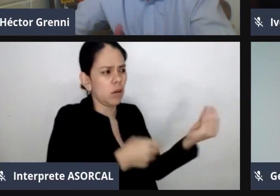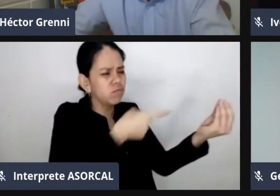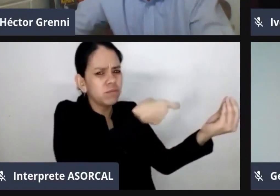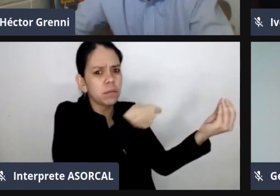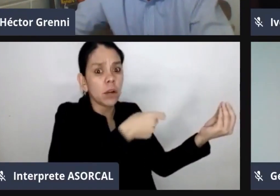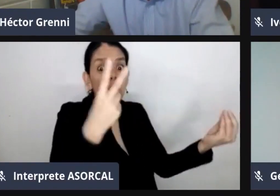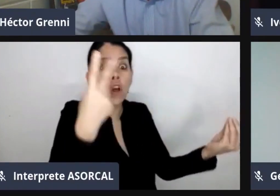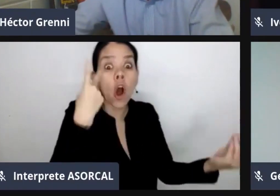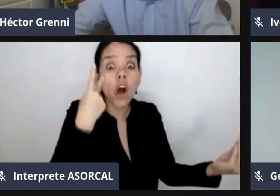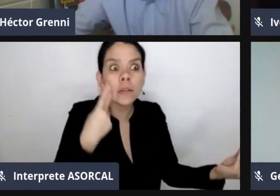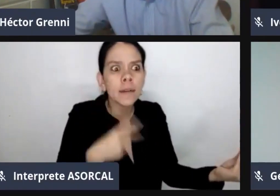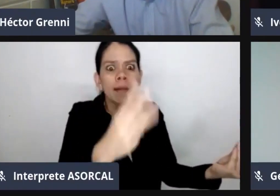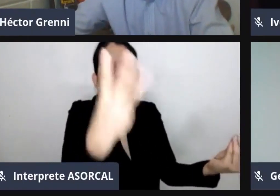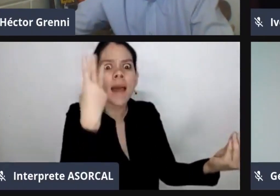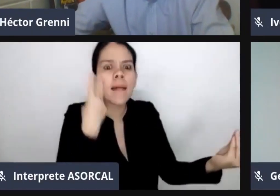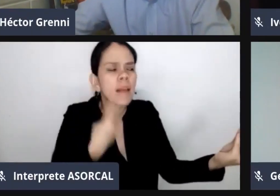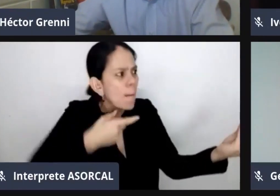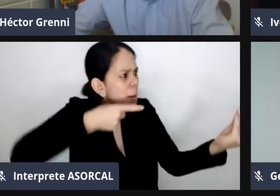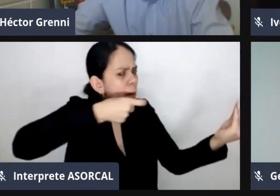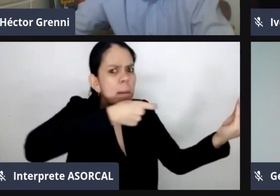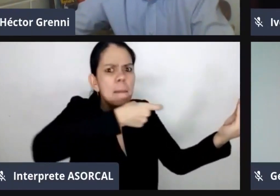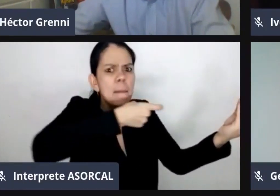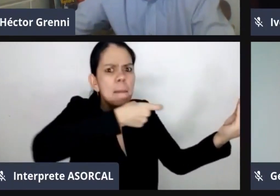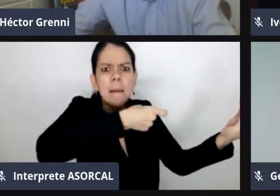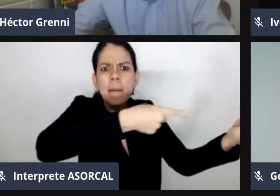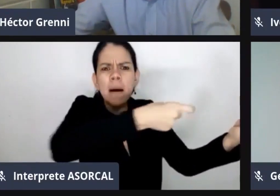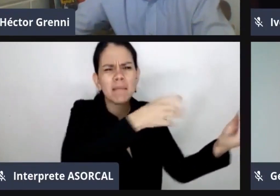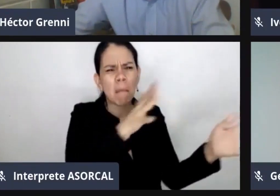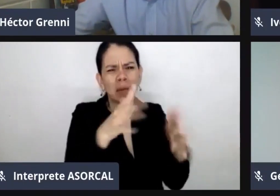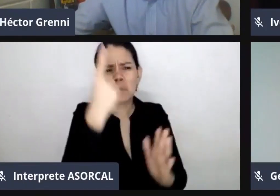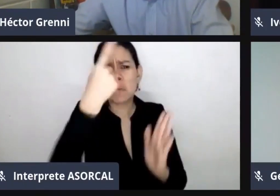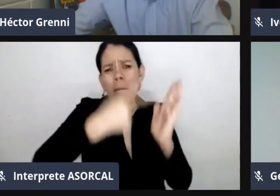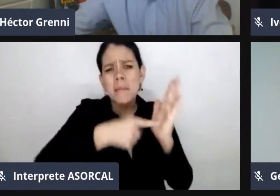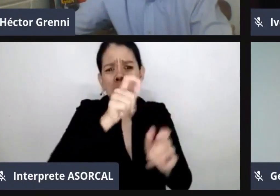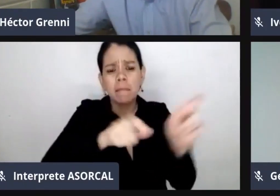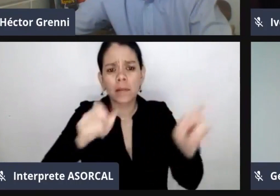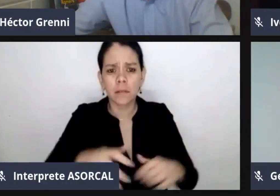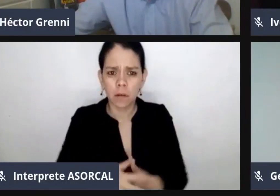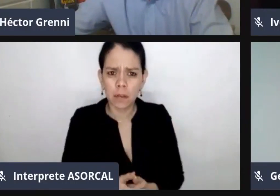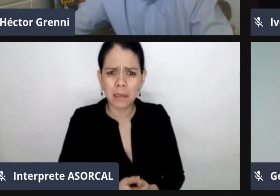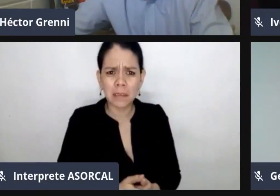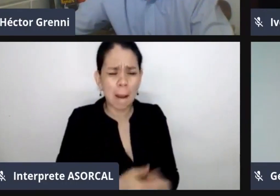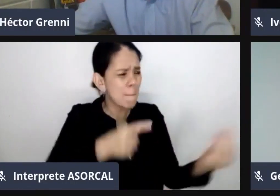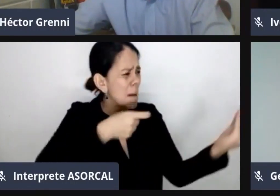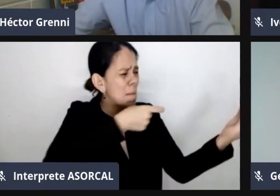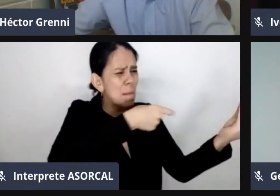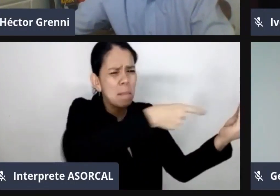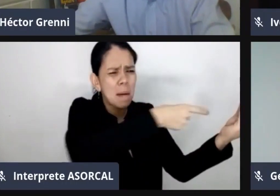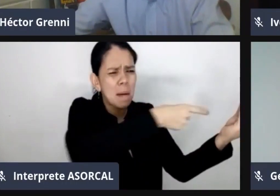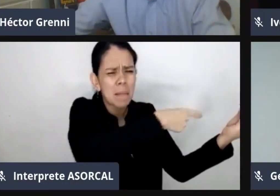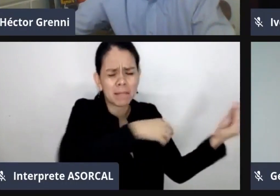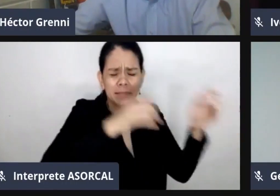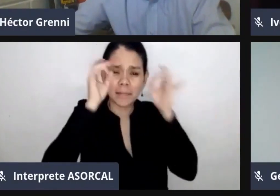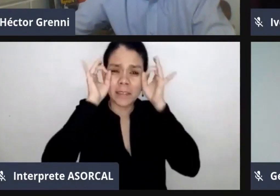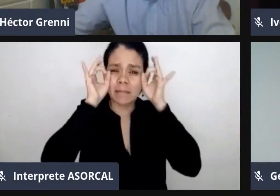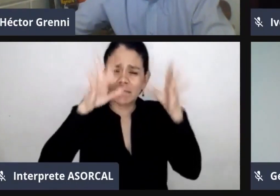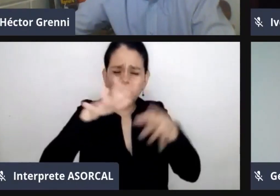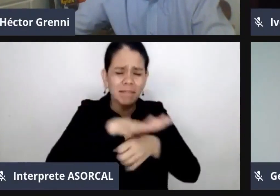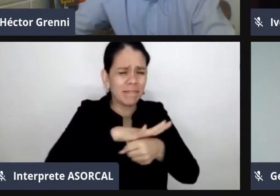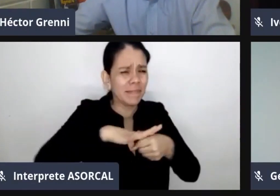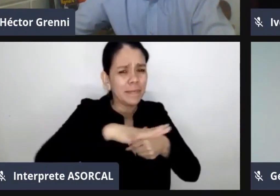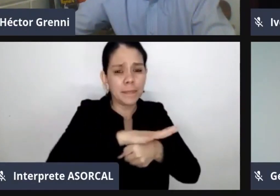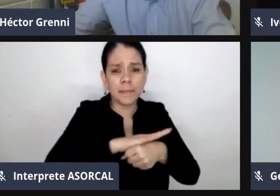3 días estuvo haciendo esto a unas 1.000 personas con el lujo de barbarie. Y todas estas personas